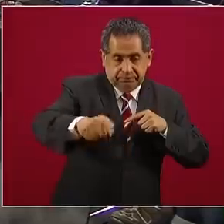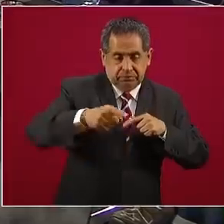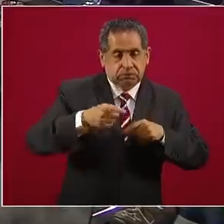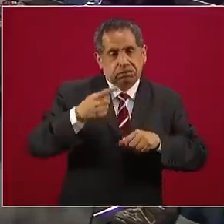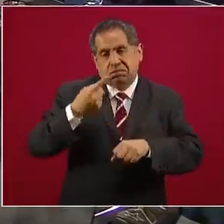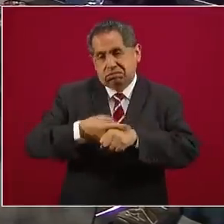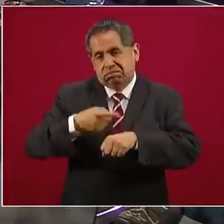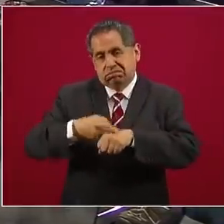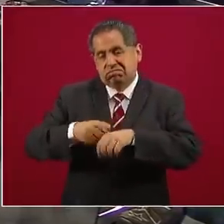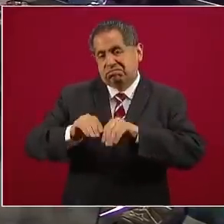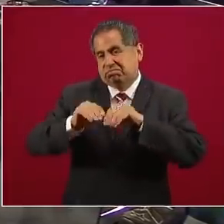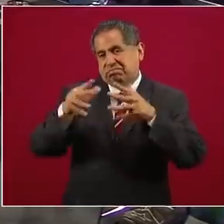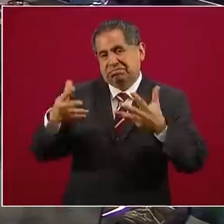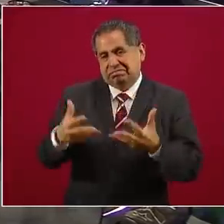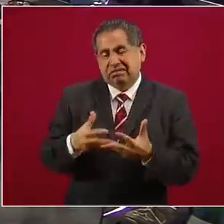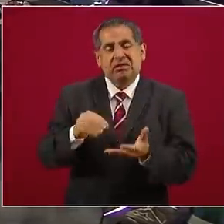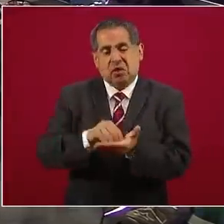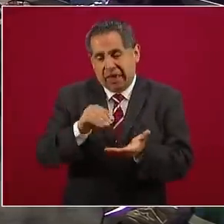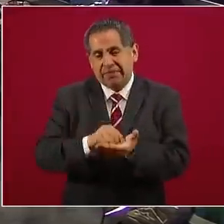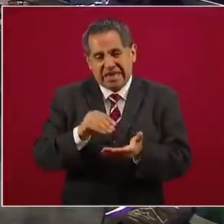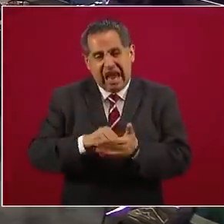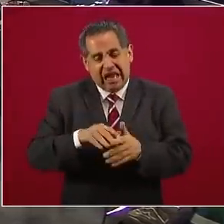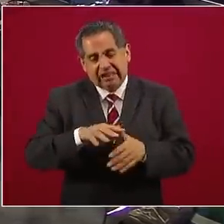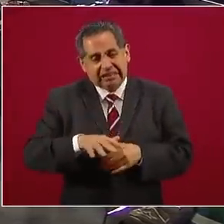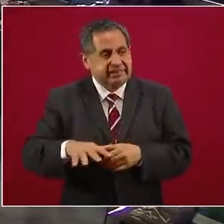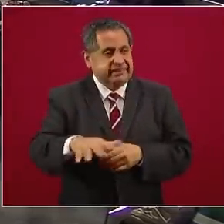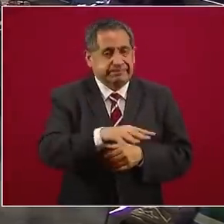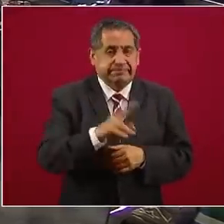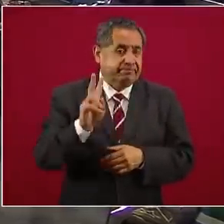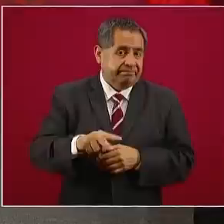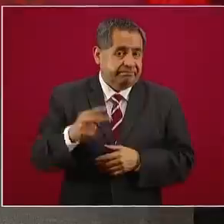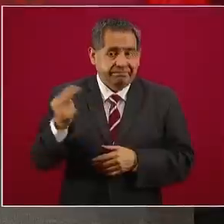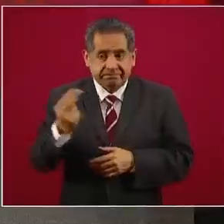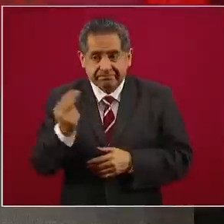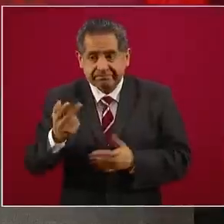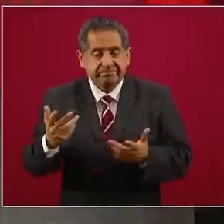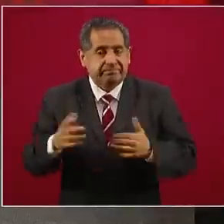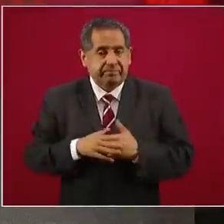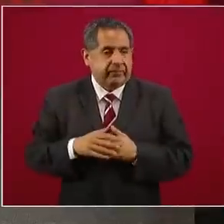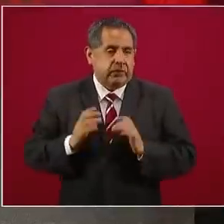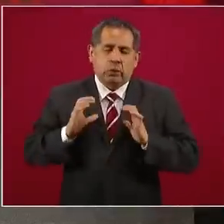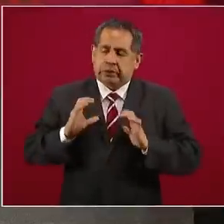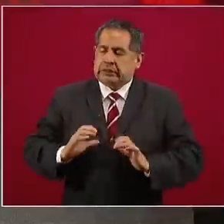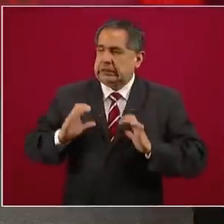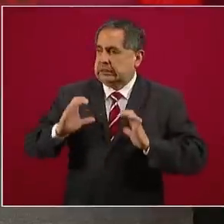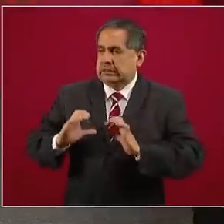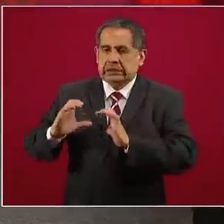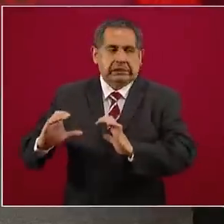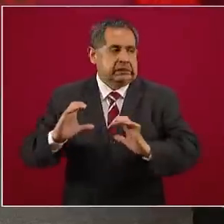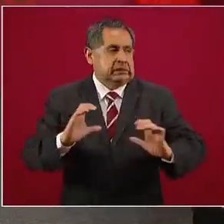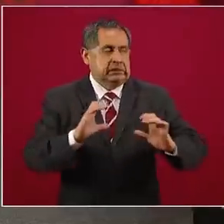pandemia y necesitamos seguirnos cuidando.